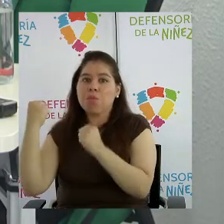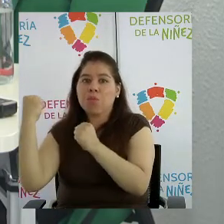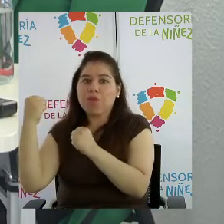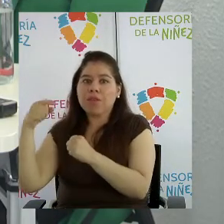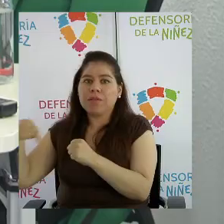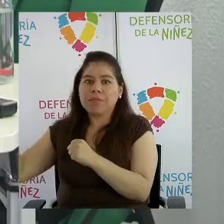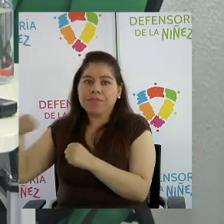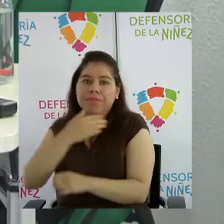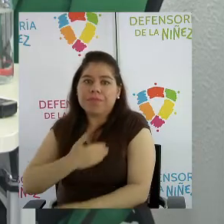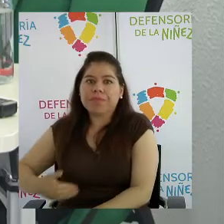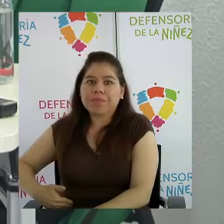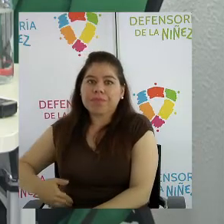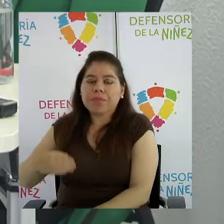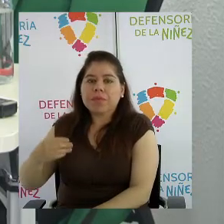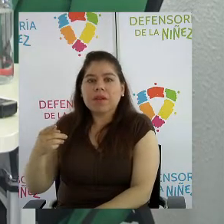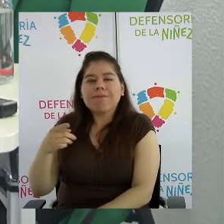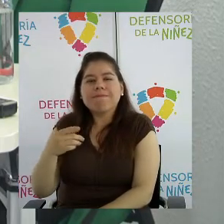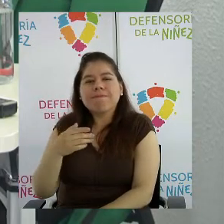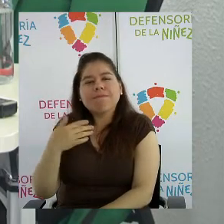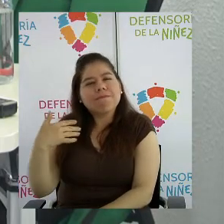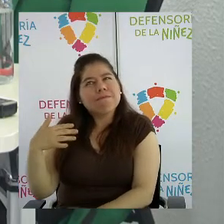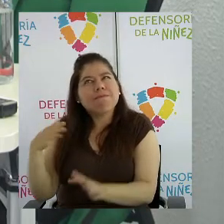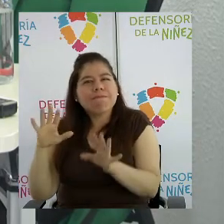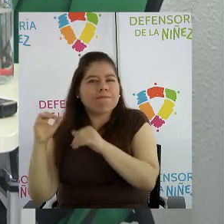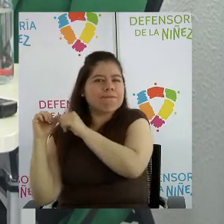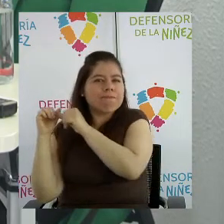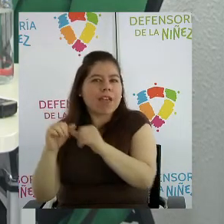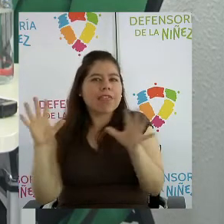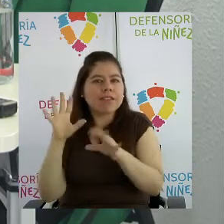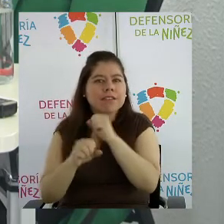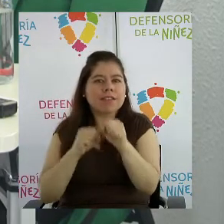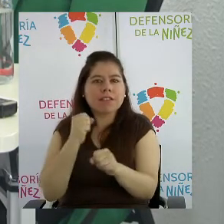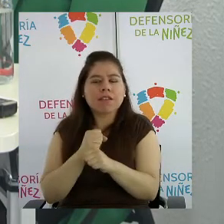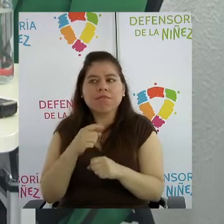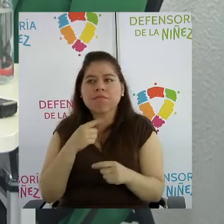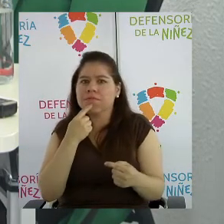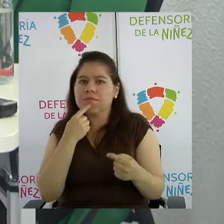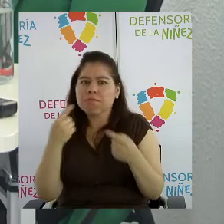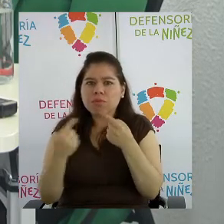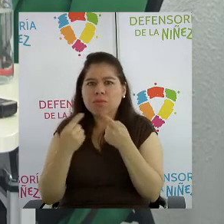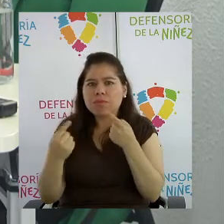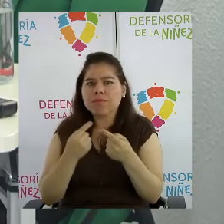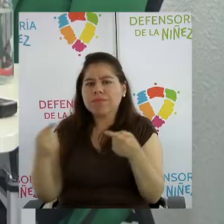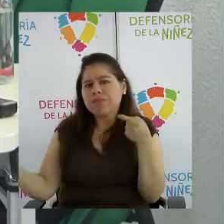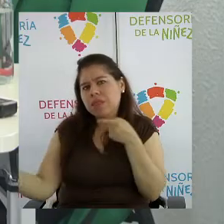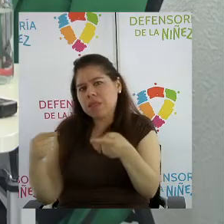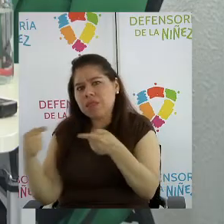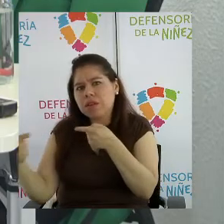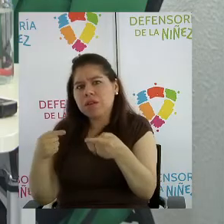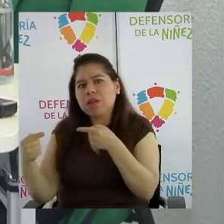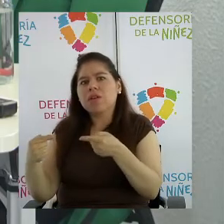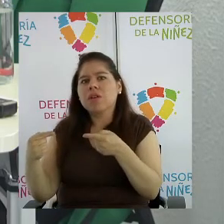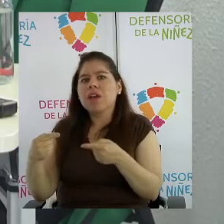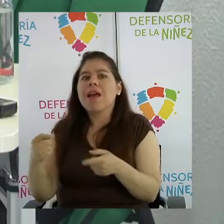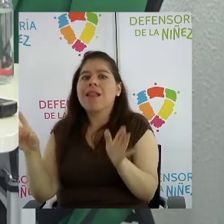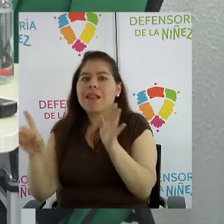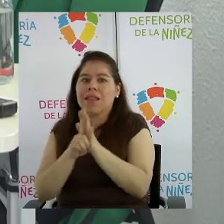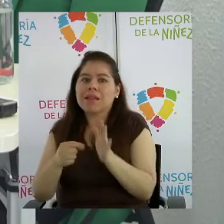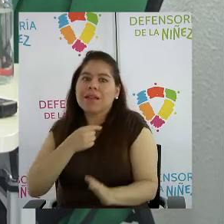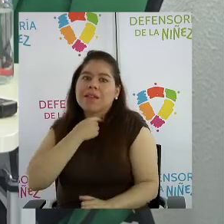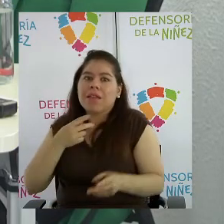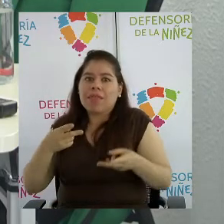Hoy día y ya hace más de 10 años se sigue discutiendo en nuestro país una ley de garantías de los derechos de la niñez,